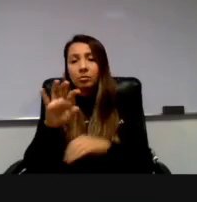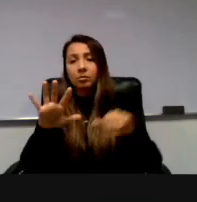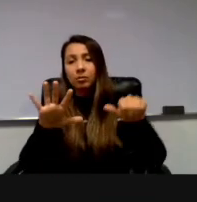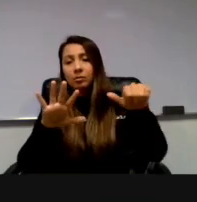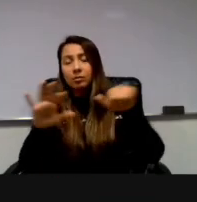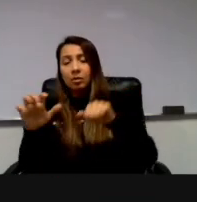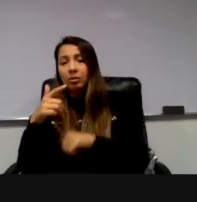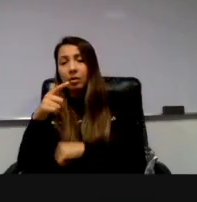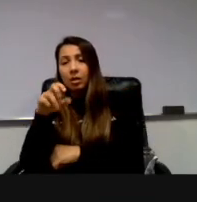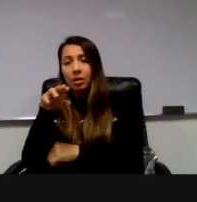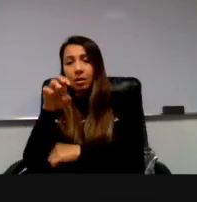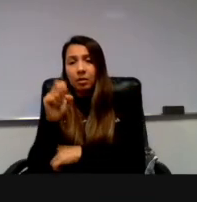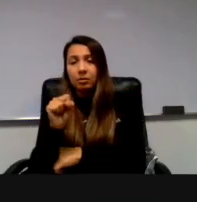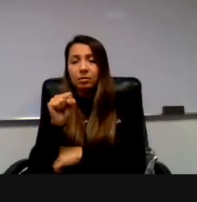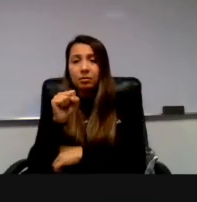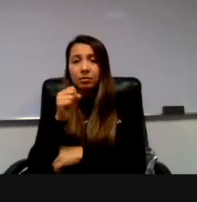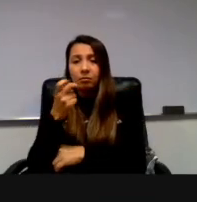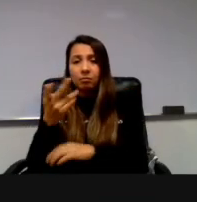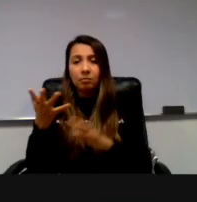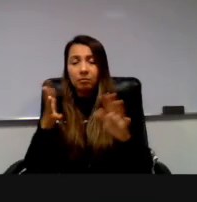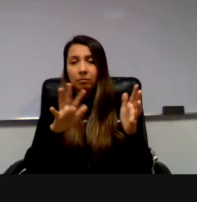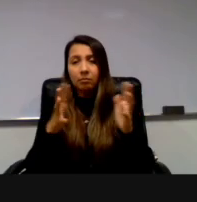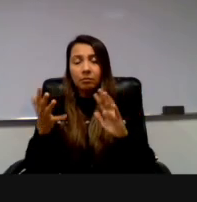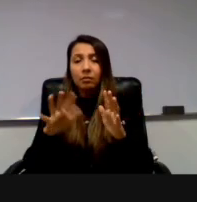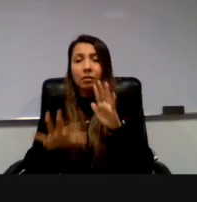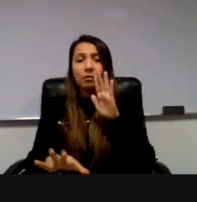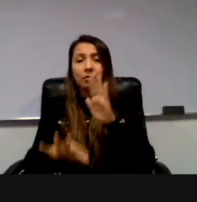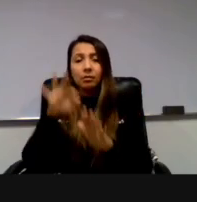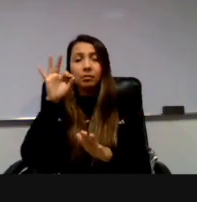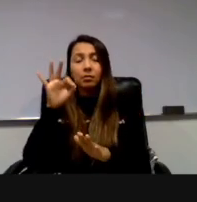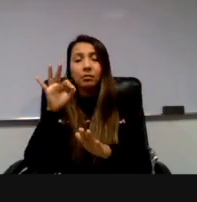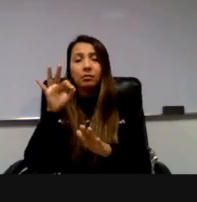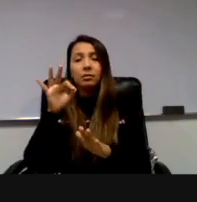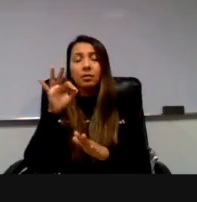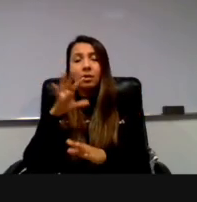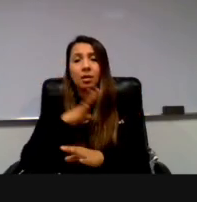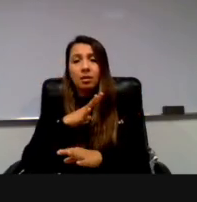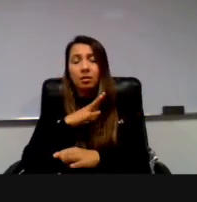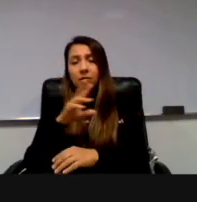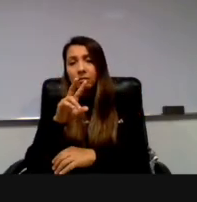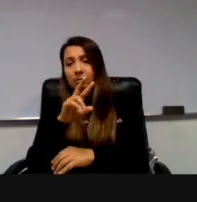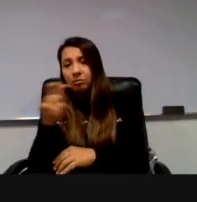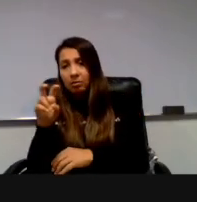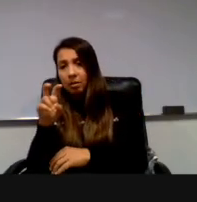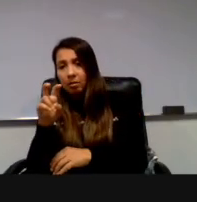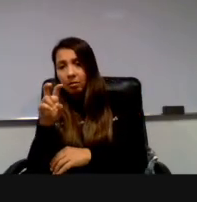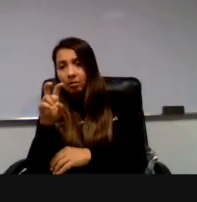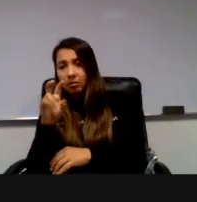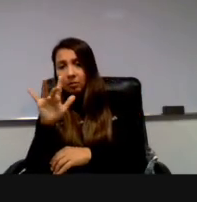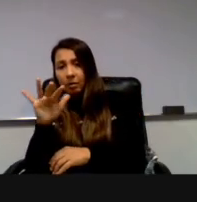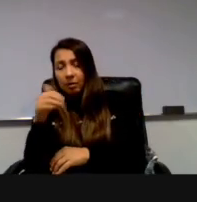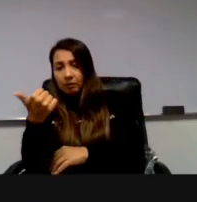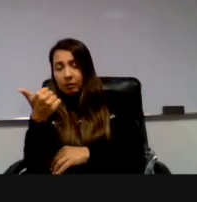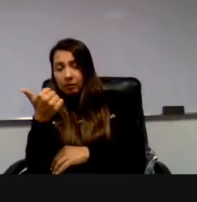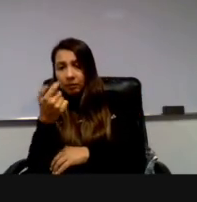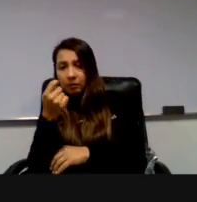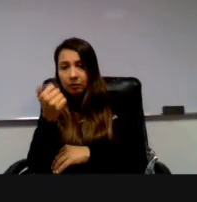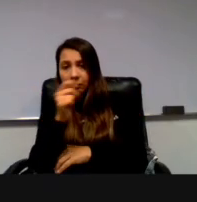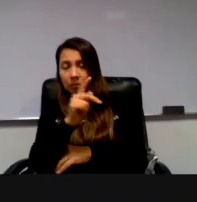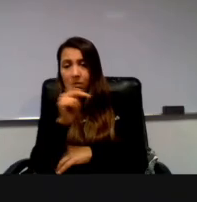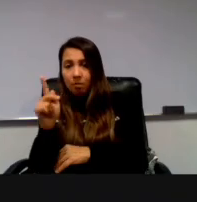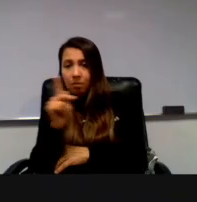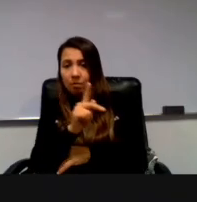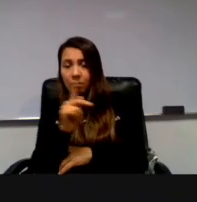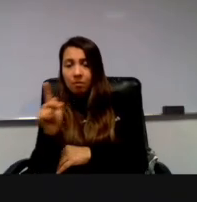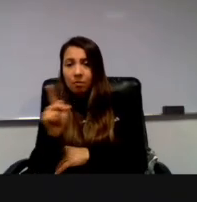600 genes que tenían estos genomas, más o menos, pues encuentran que hay 256 genes homólogos, ¿no? Y entonces dicen, pues